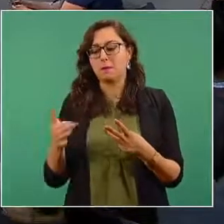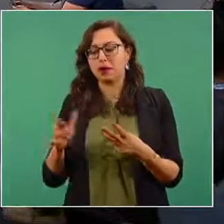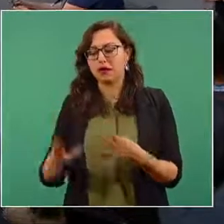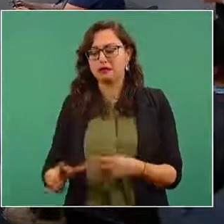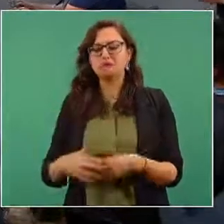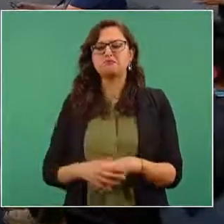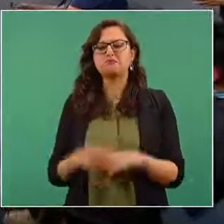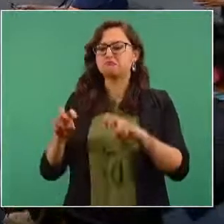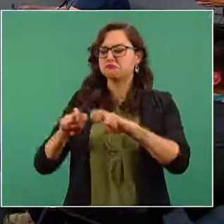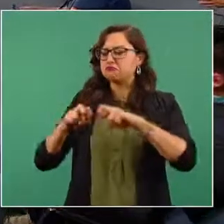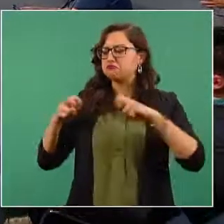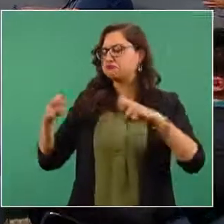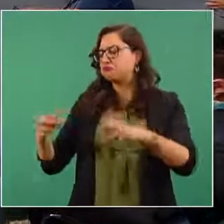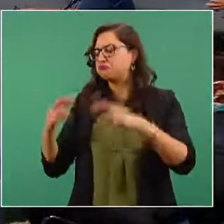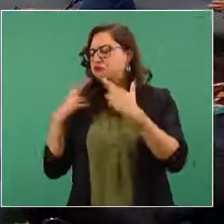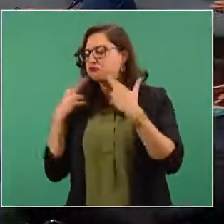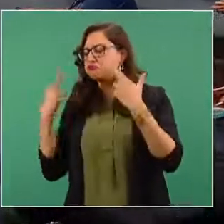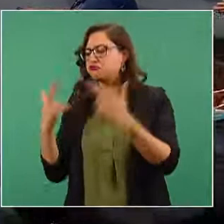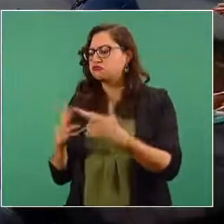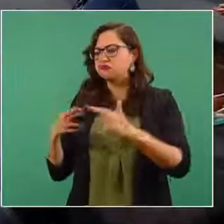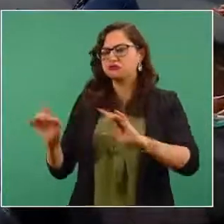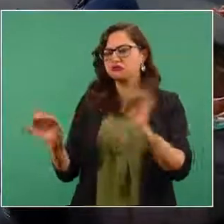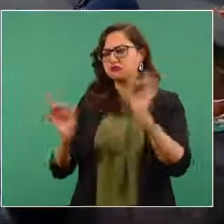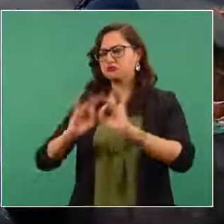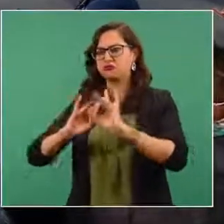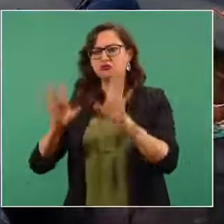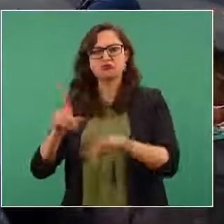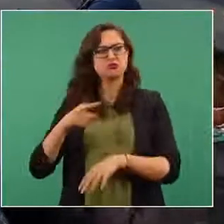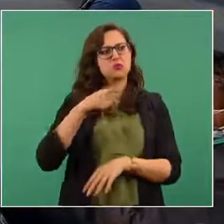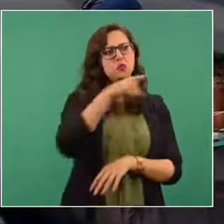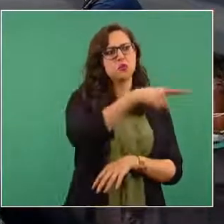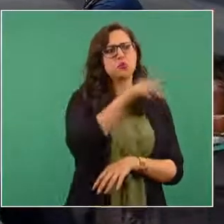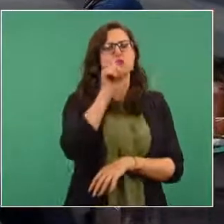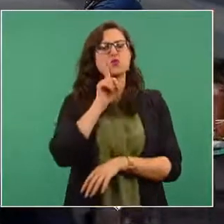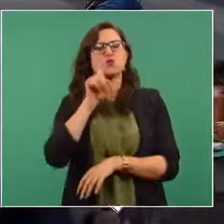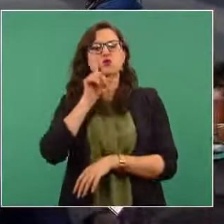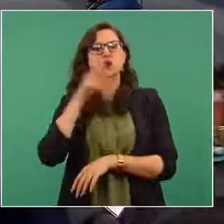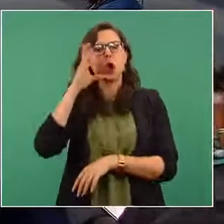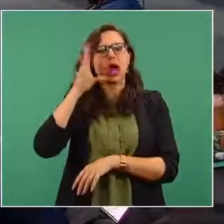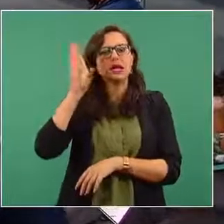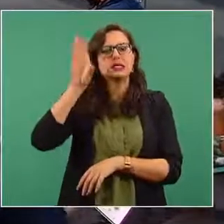Estamos ahí y de repente llegan unas señoras